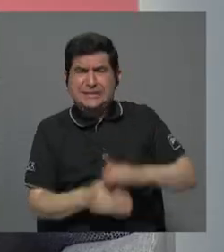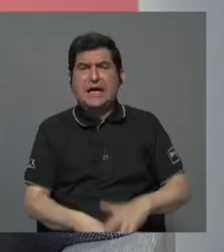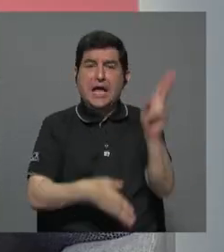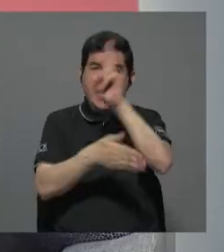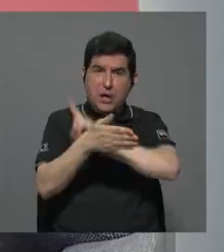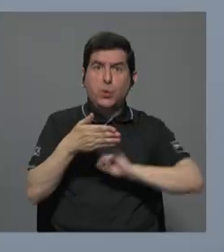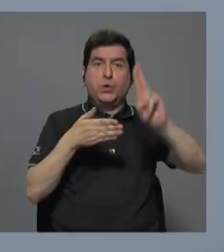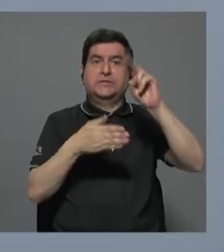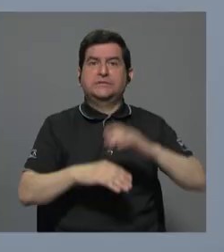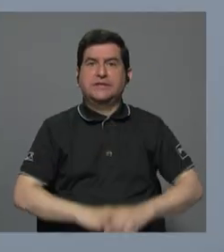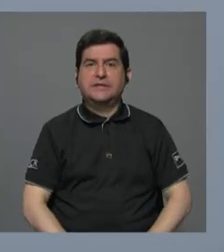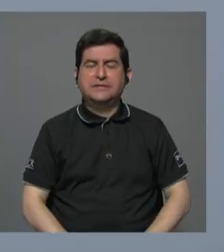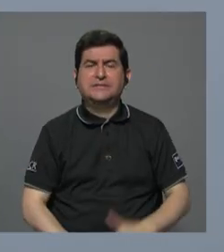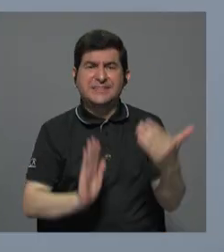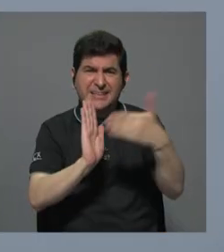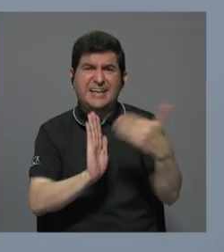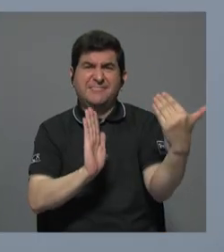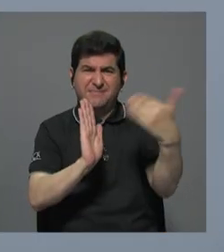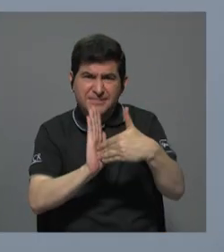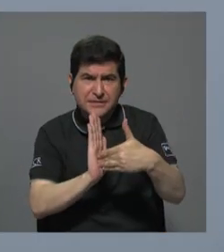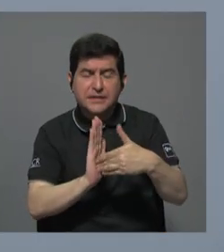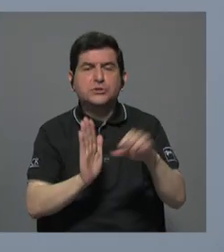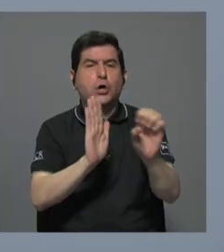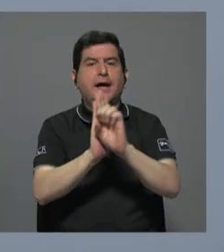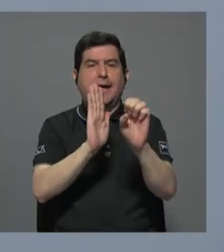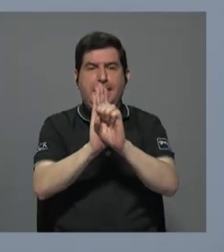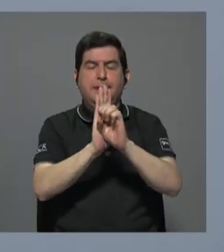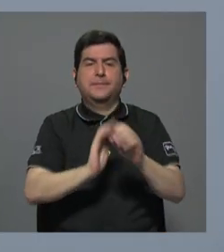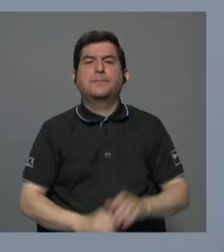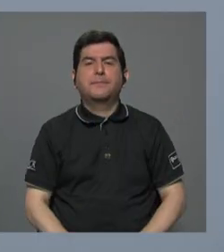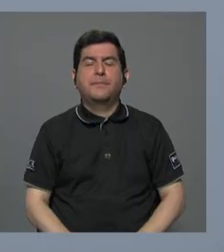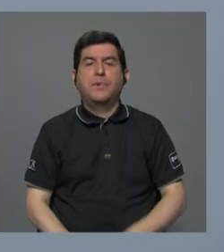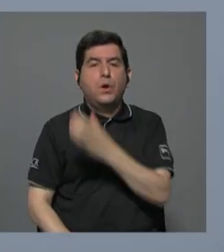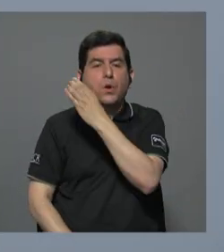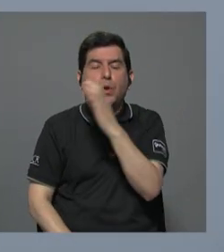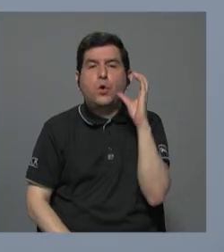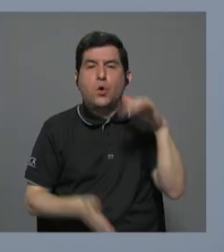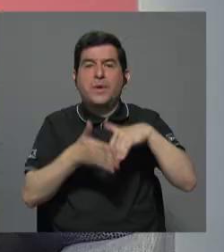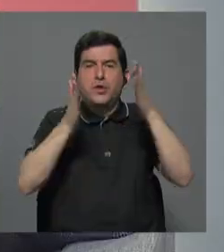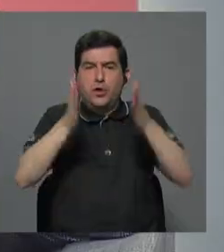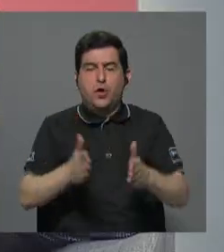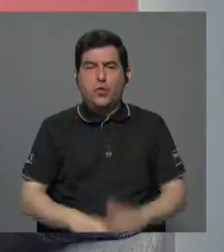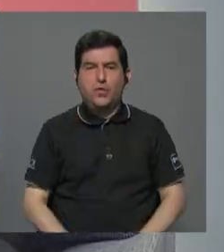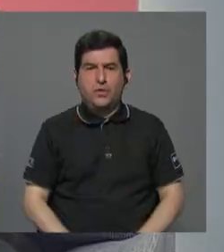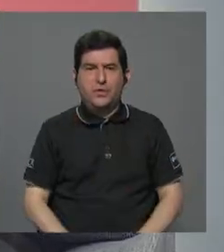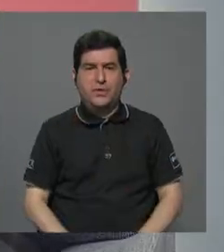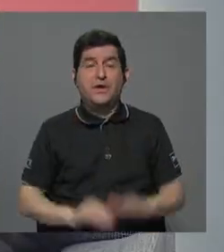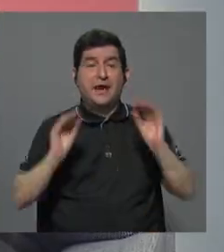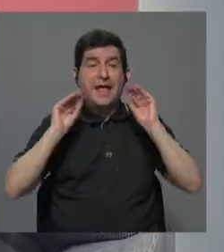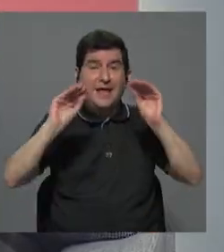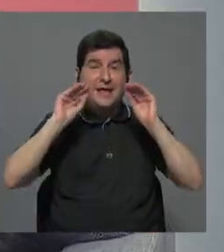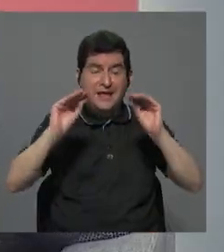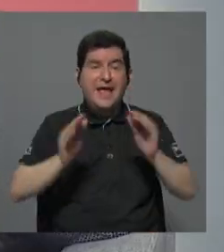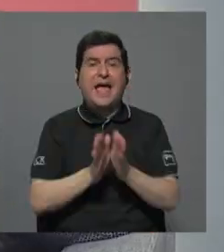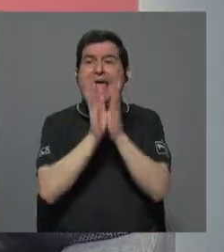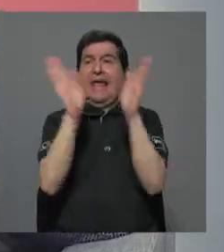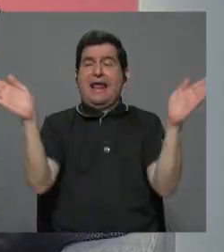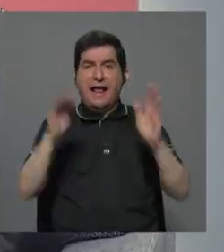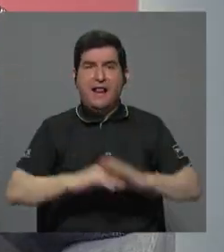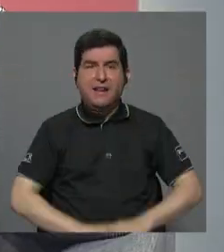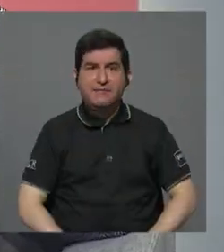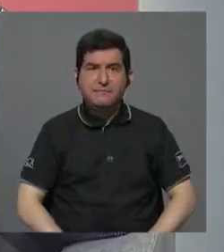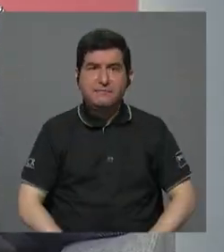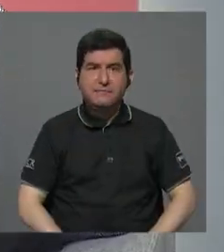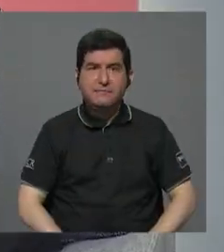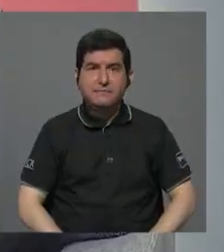universidades afectaciones por ejemplo a comedores estudiantiles al tema la educación en términos generales